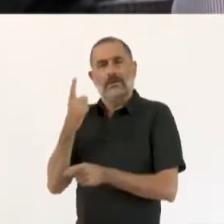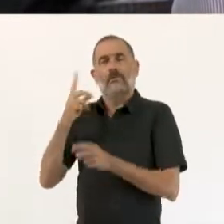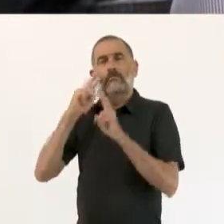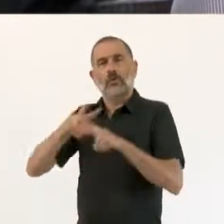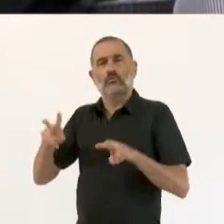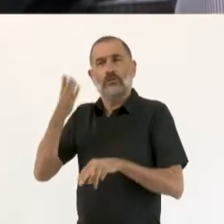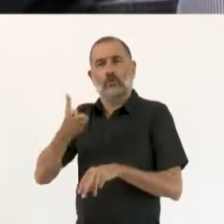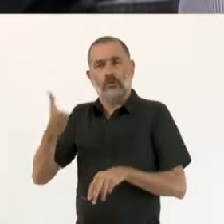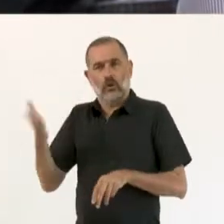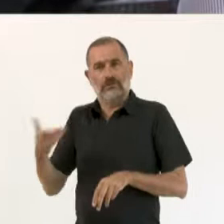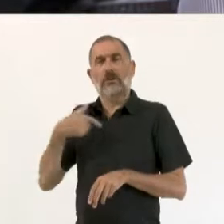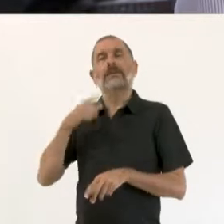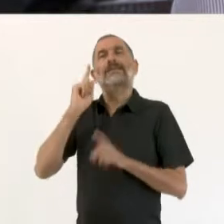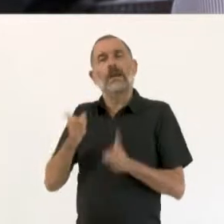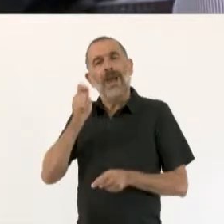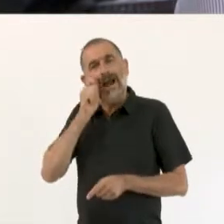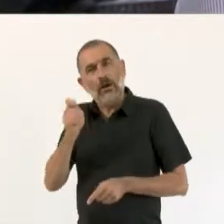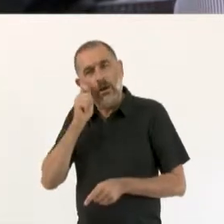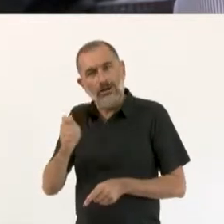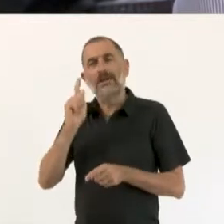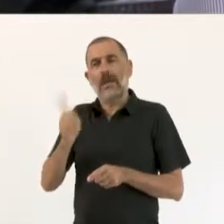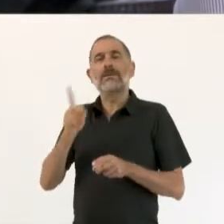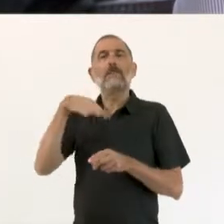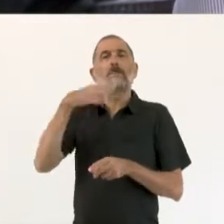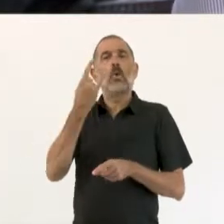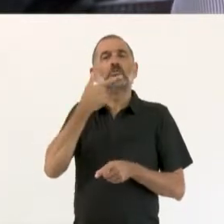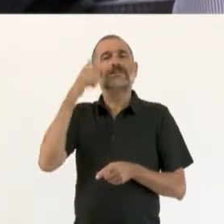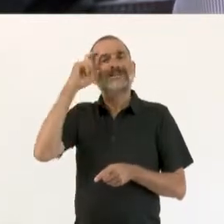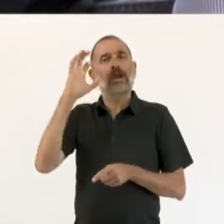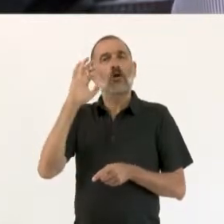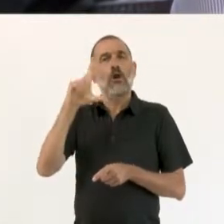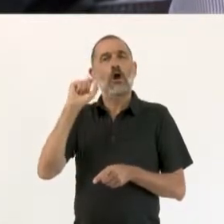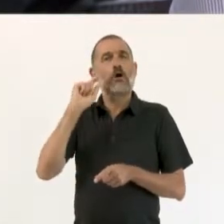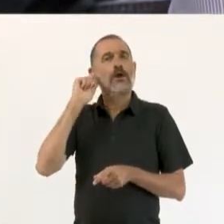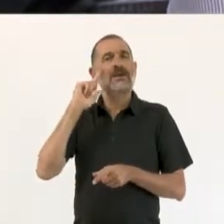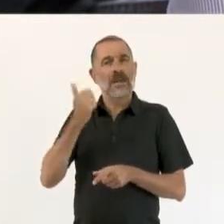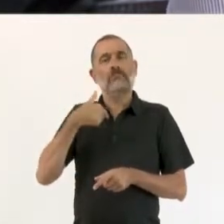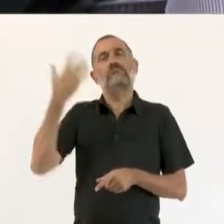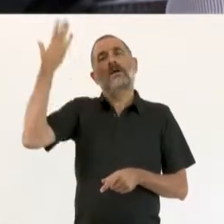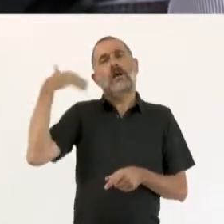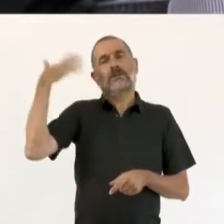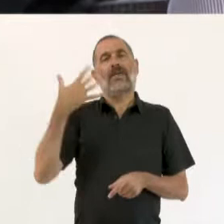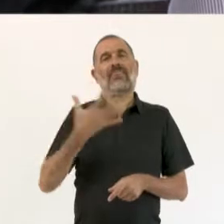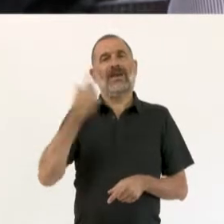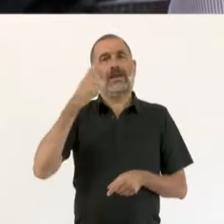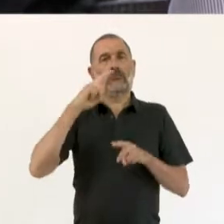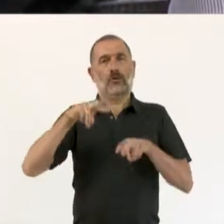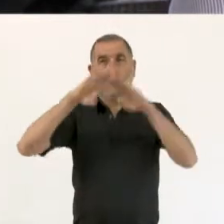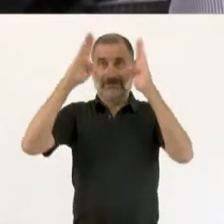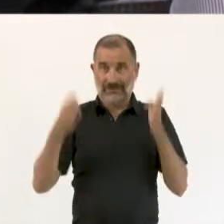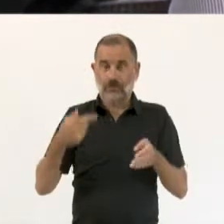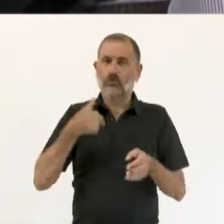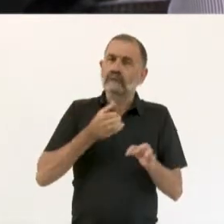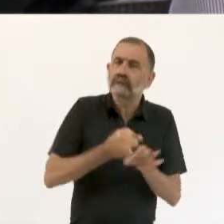en museología. Bueno, hace muchos años, dirigí durante mucho tiempo el Museo de Antropología. Soy docente de la